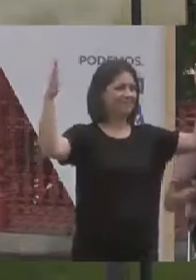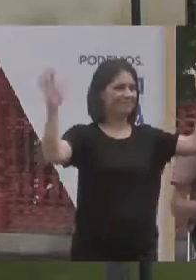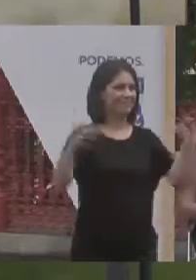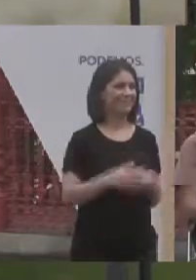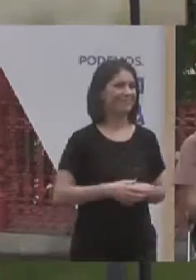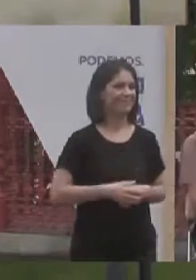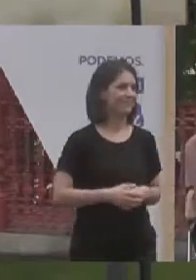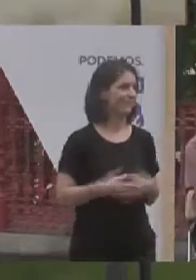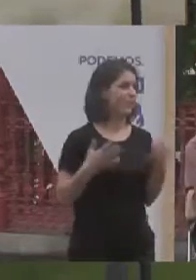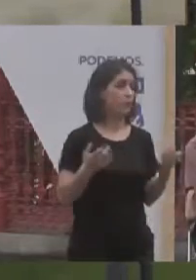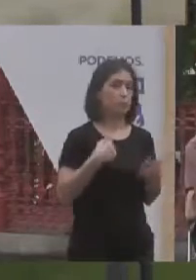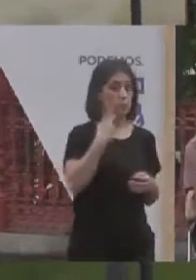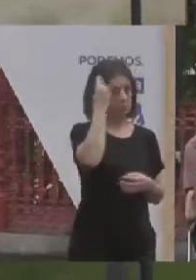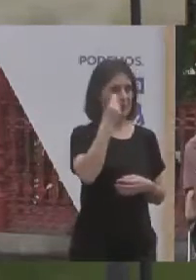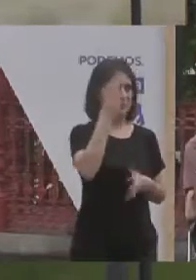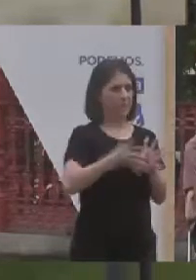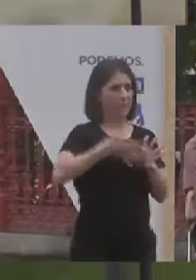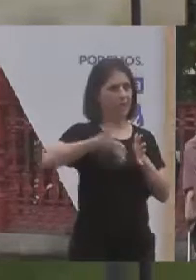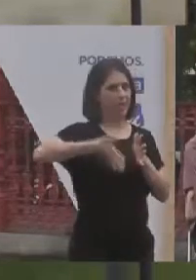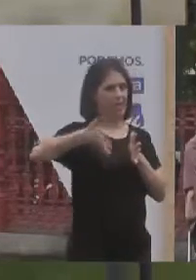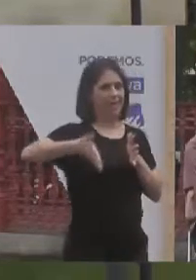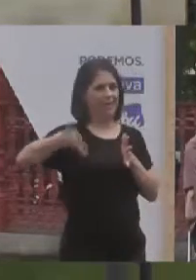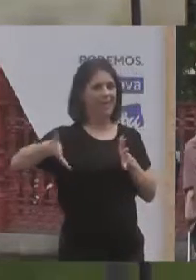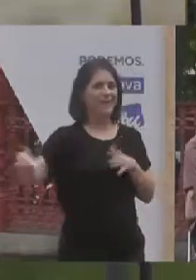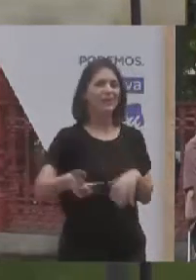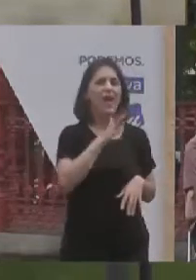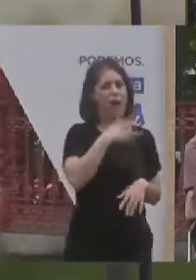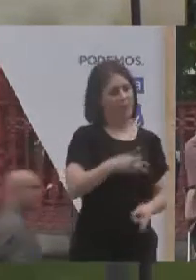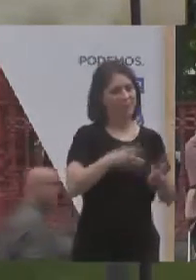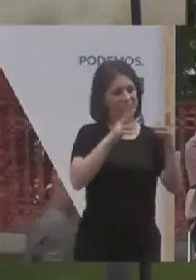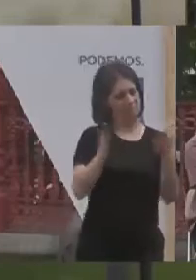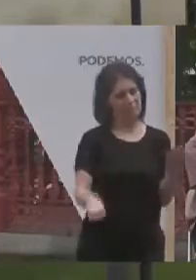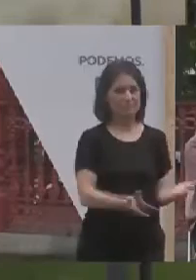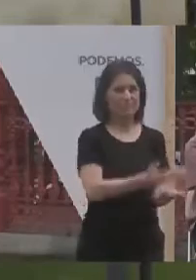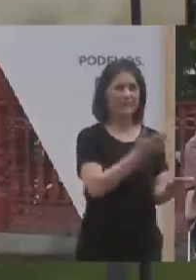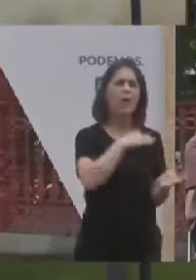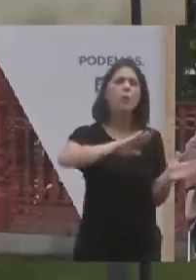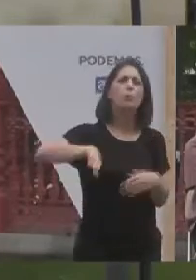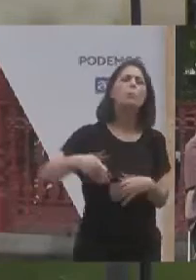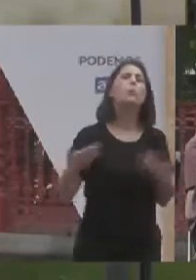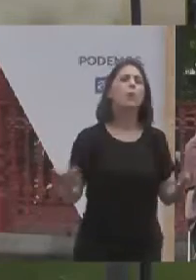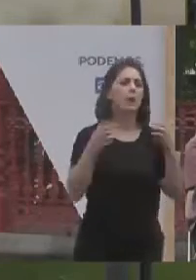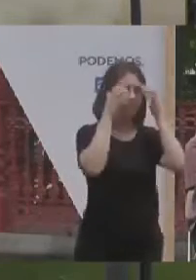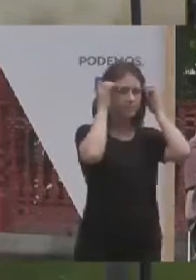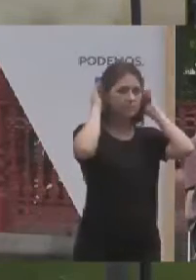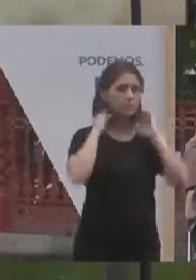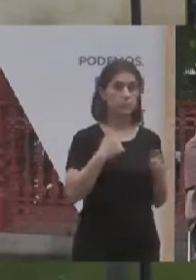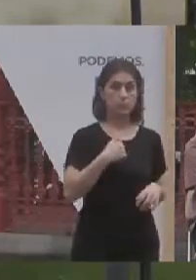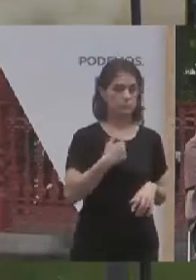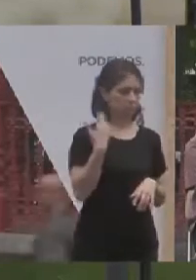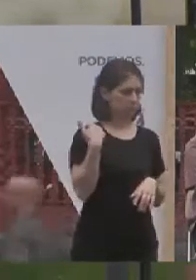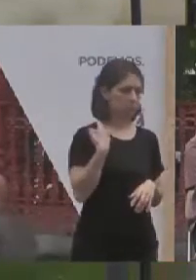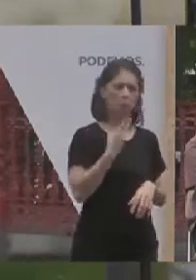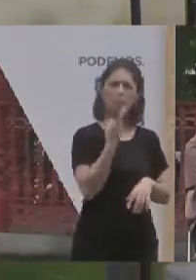E como coido que xa estou me estendendo demasiado, vou a saltar a última parte. A última parte é de que eu na campaña do 20